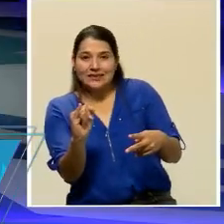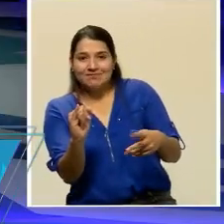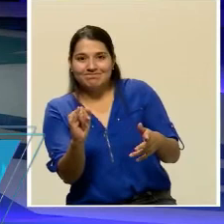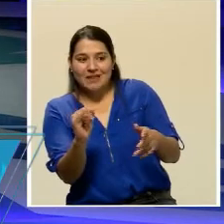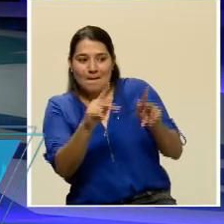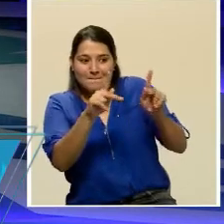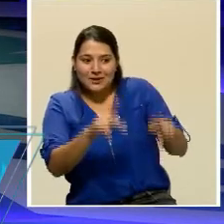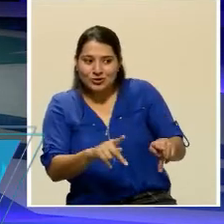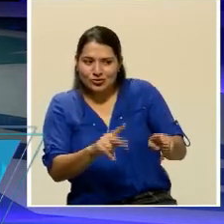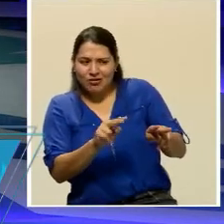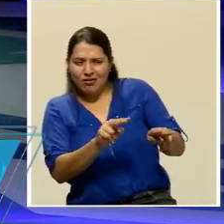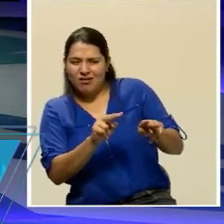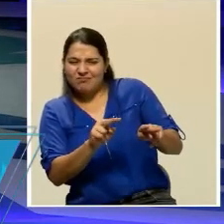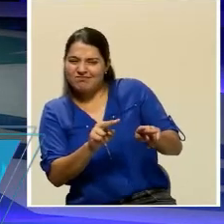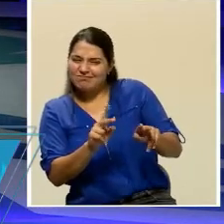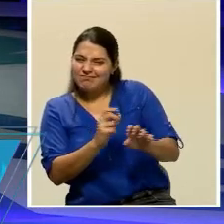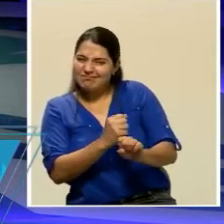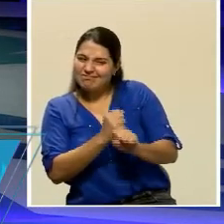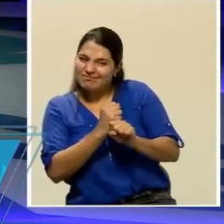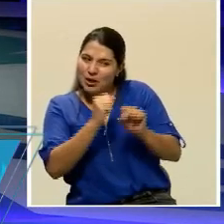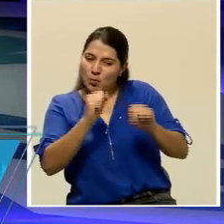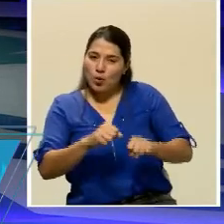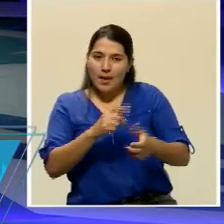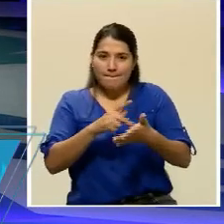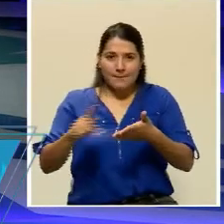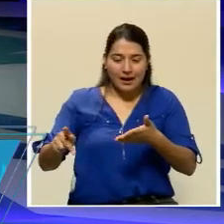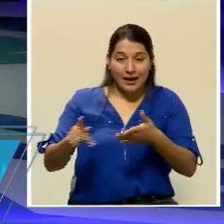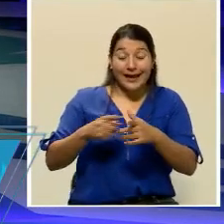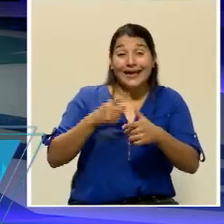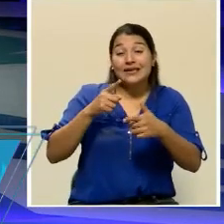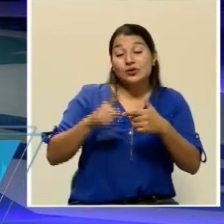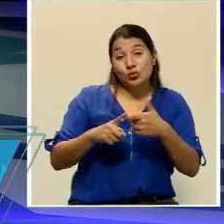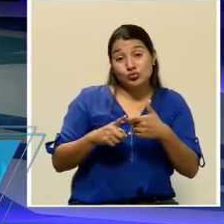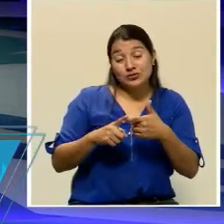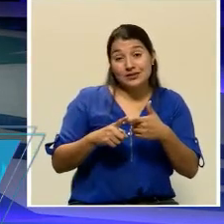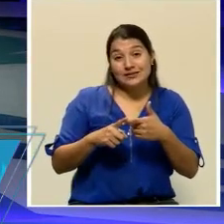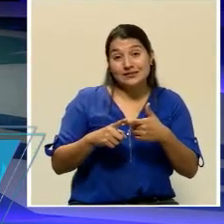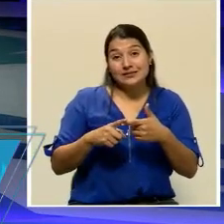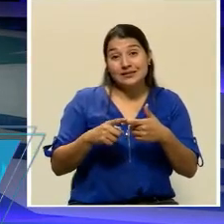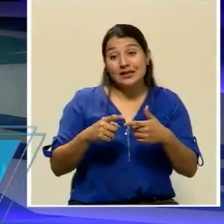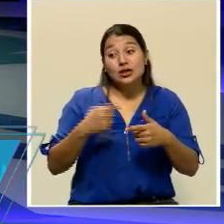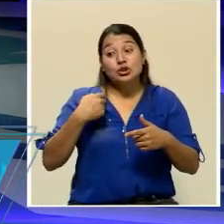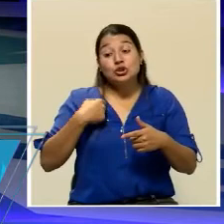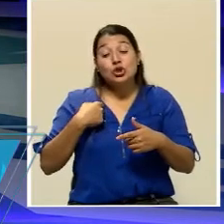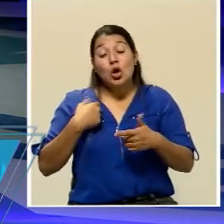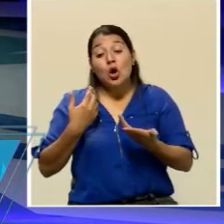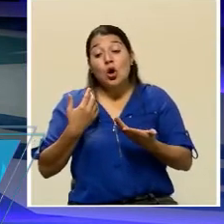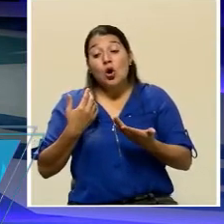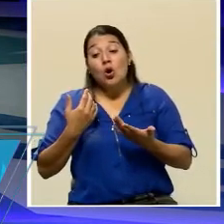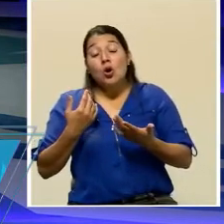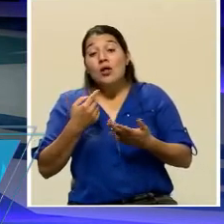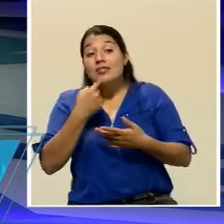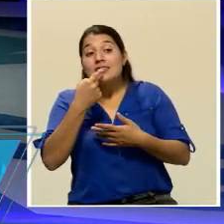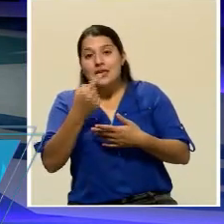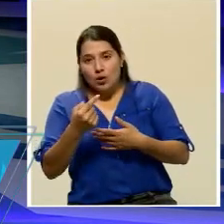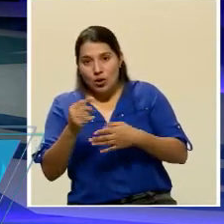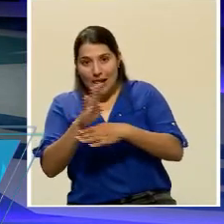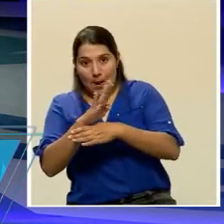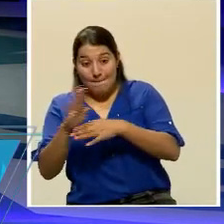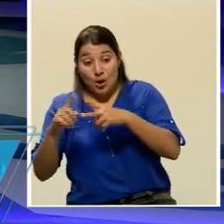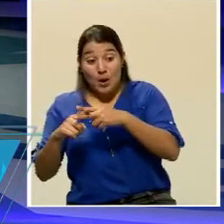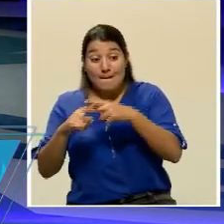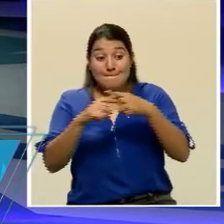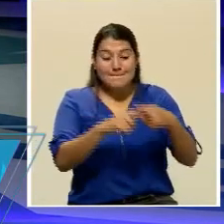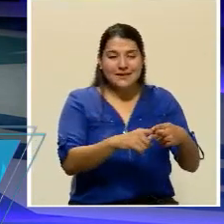hacerlo. Y en este caso lo que estoy hablando es de poder prestar a las empresas pequeñas, medianas